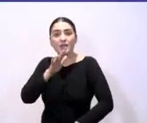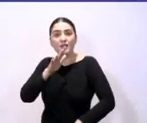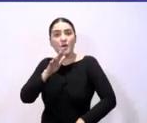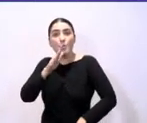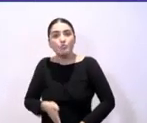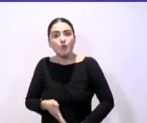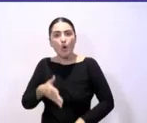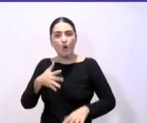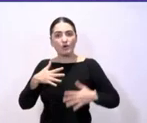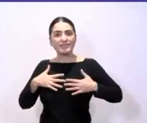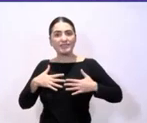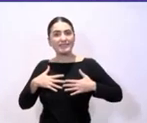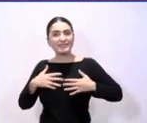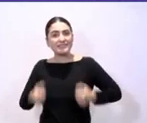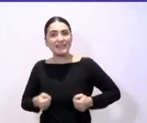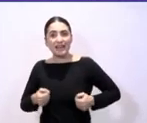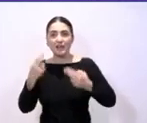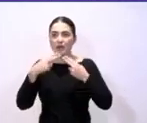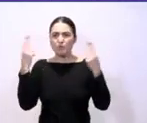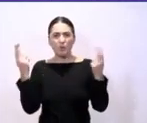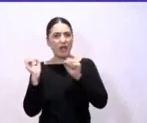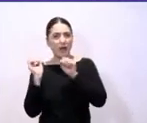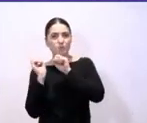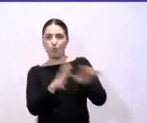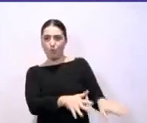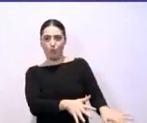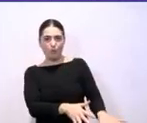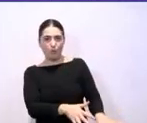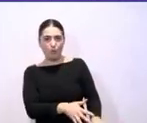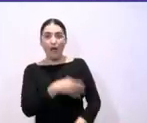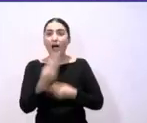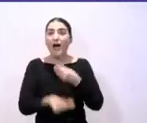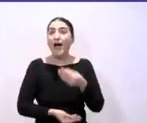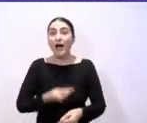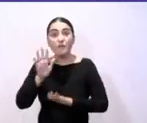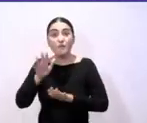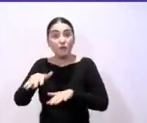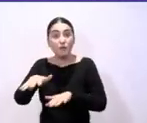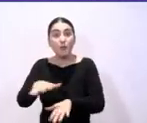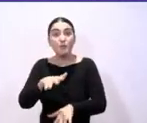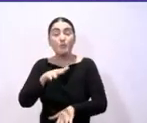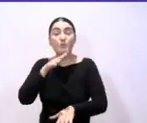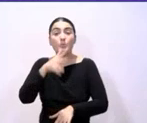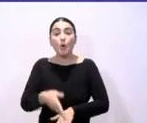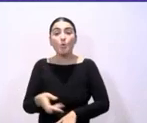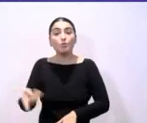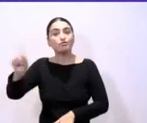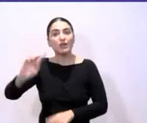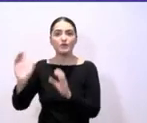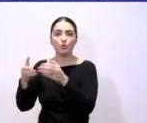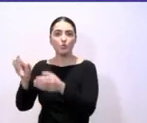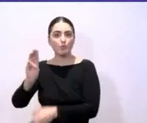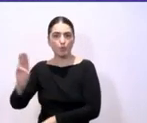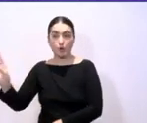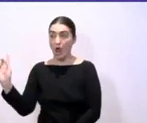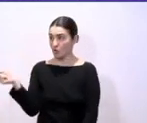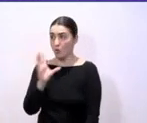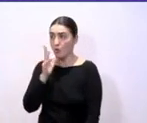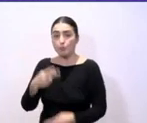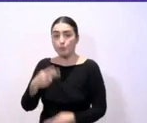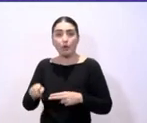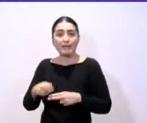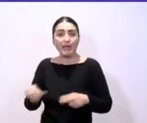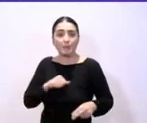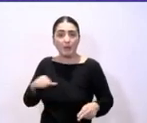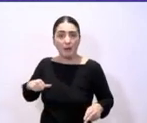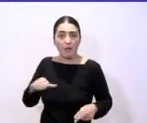sometiendo a nuestra sanidad pública, lo hacen porque ustedes son del Partido Popular. No, lo hacen porque sus políticas privatizadoras lo que hacen